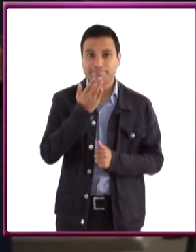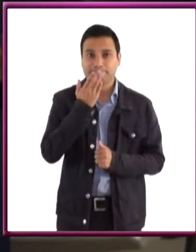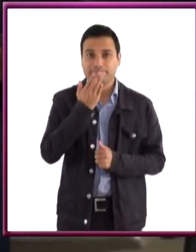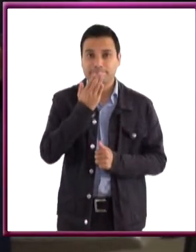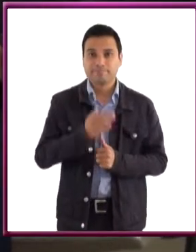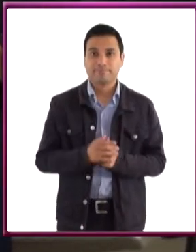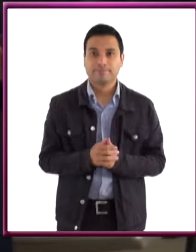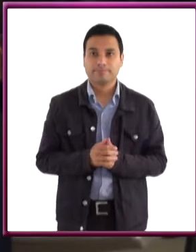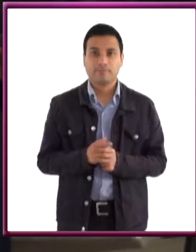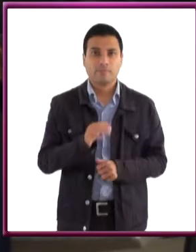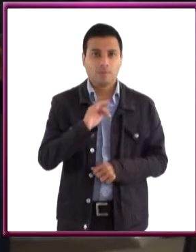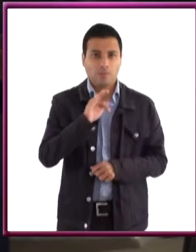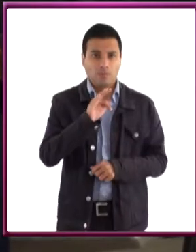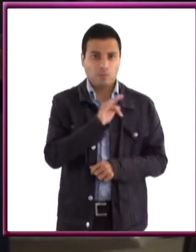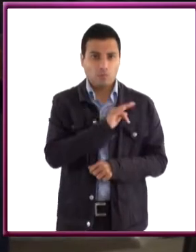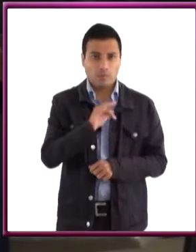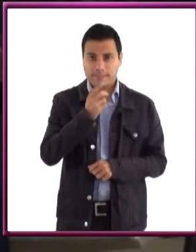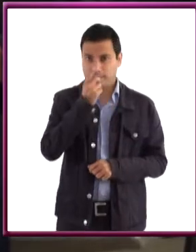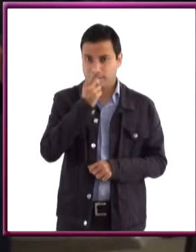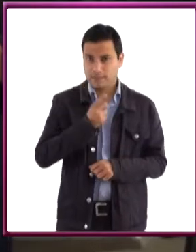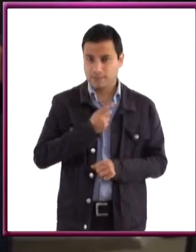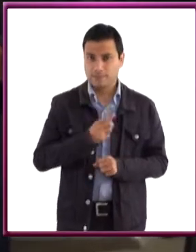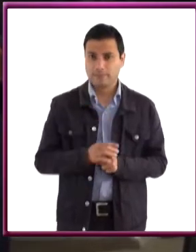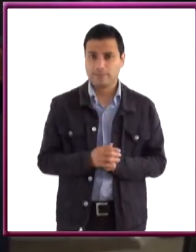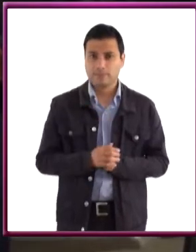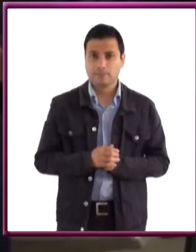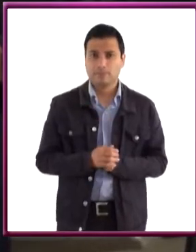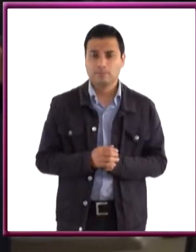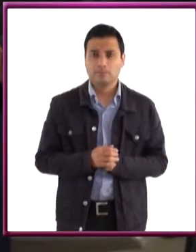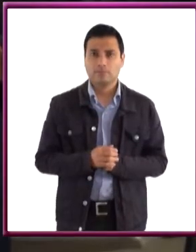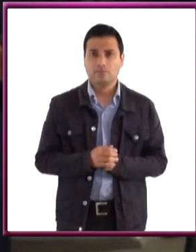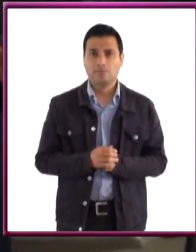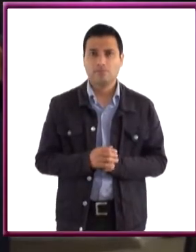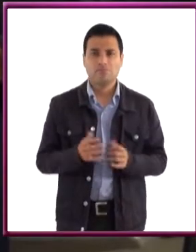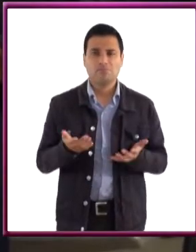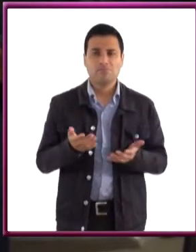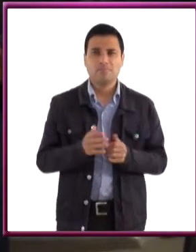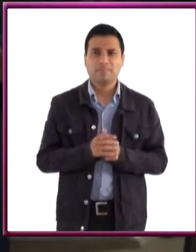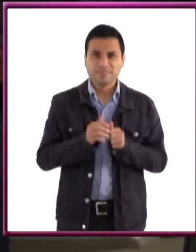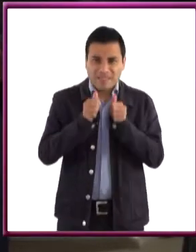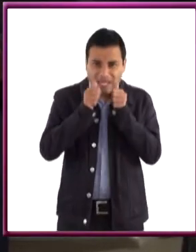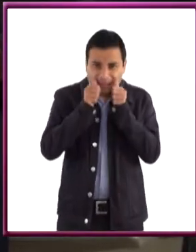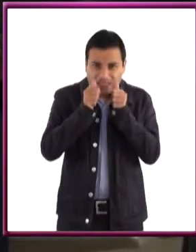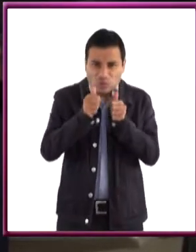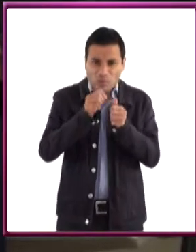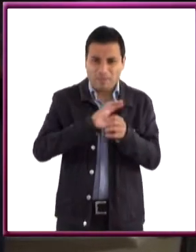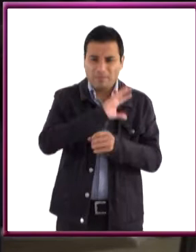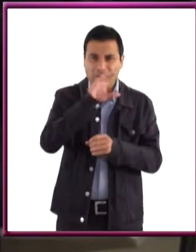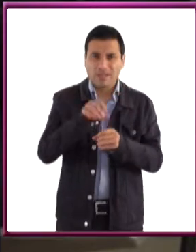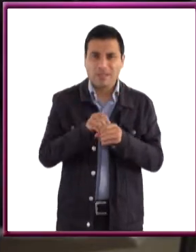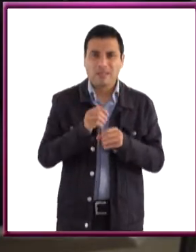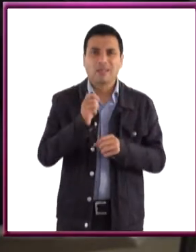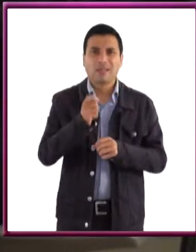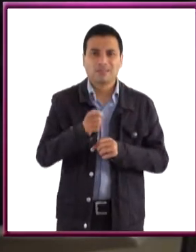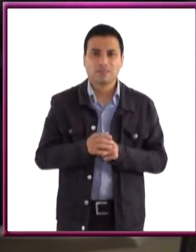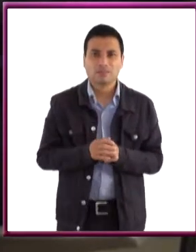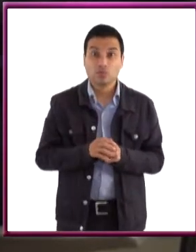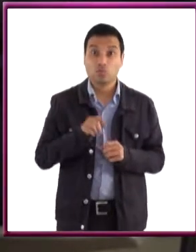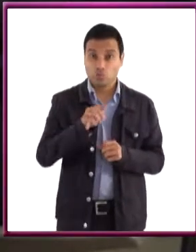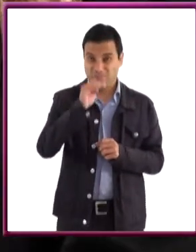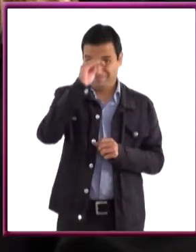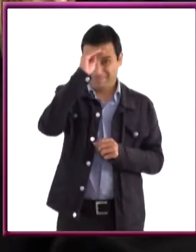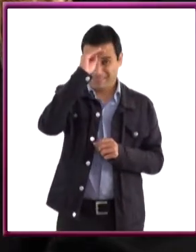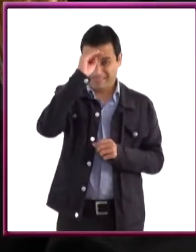gracias. Para empezar, ¿podría decirnos qué es la atención plena? Fíjate, Paula, que es como